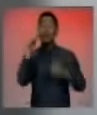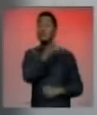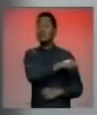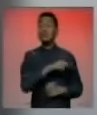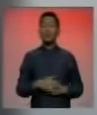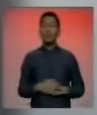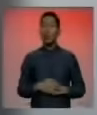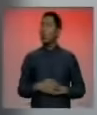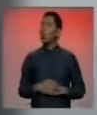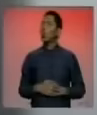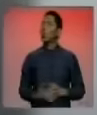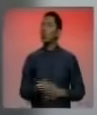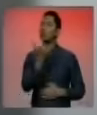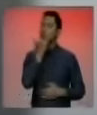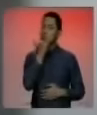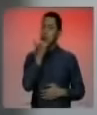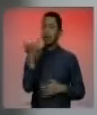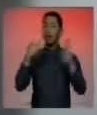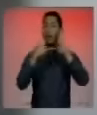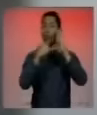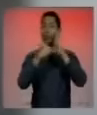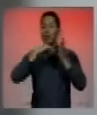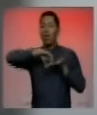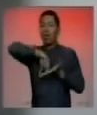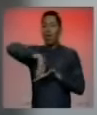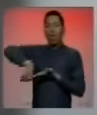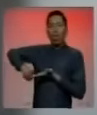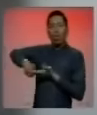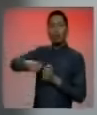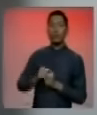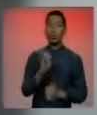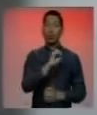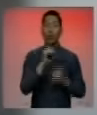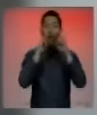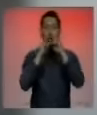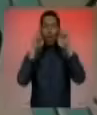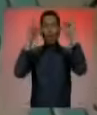en un delito de evasión tributaria o incluso de enriquecimiento ilícito.